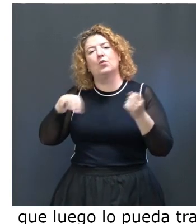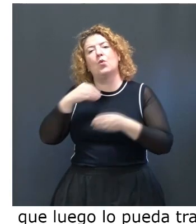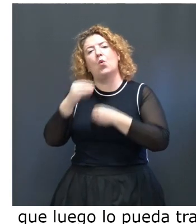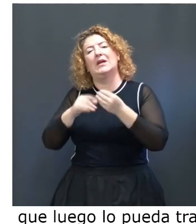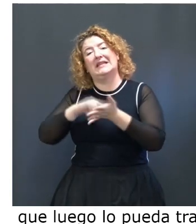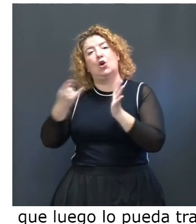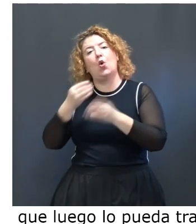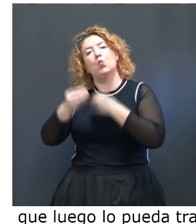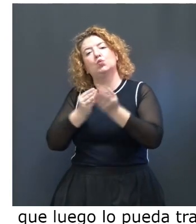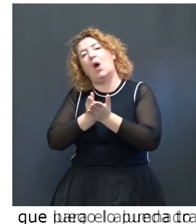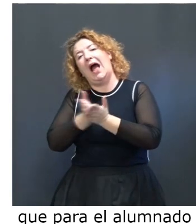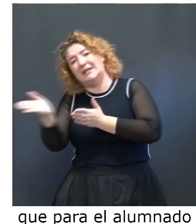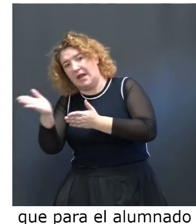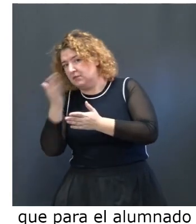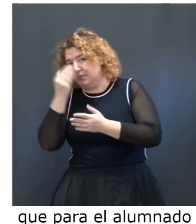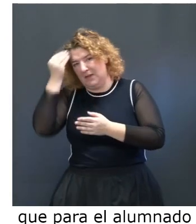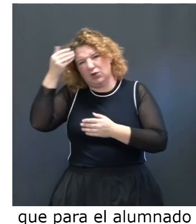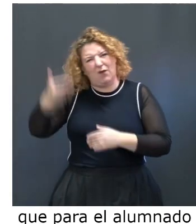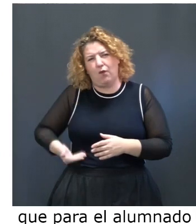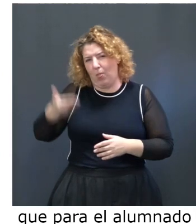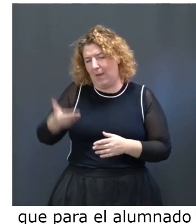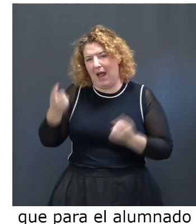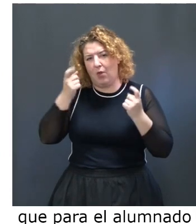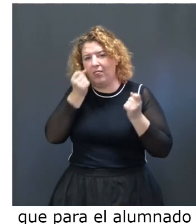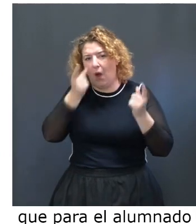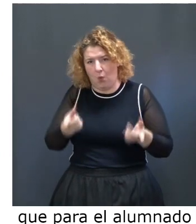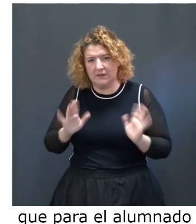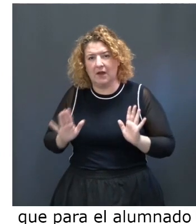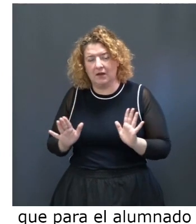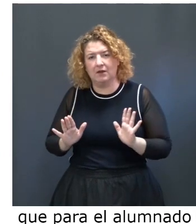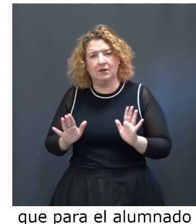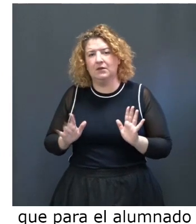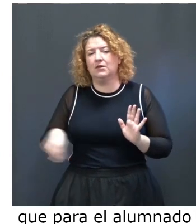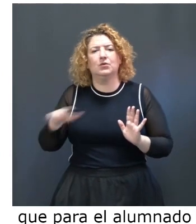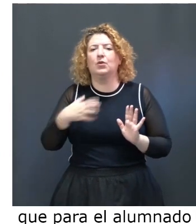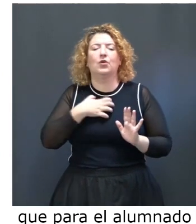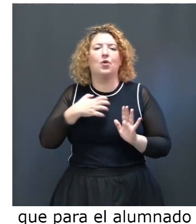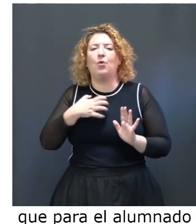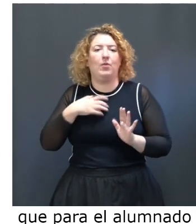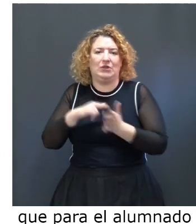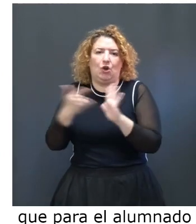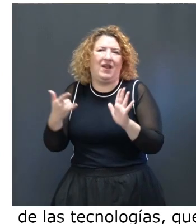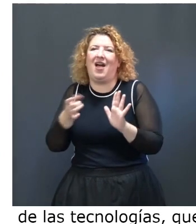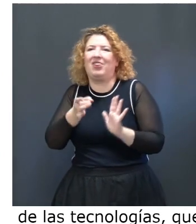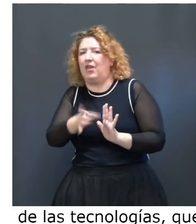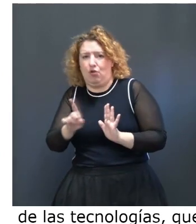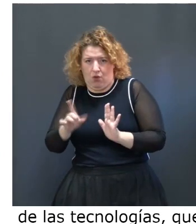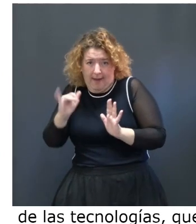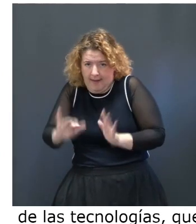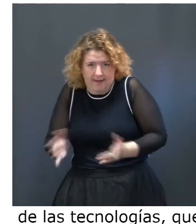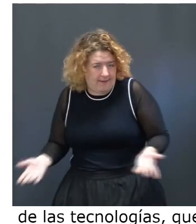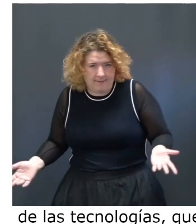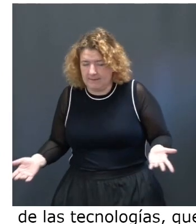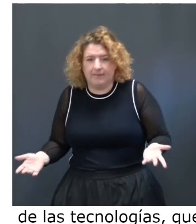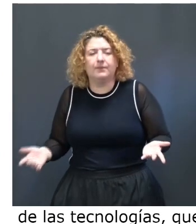las tecnologías, que esto es algo fundamental hoy en día, que no podemos rechazarlas, están ahí y lo que tenemos precisamente